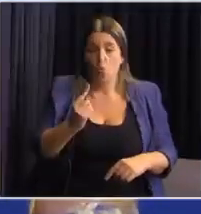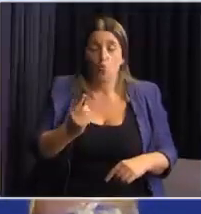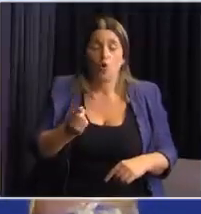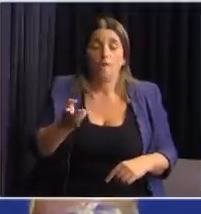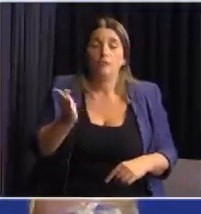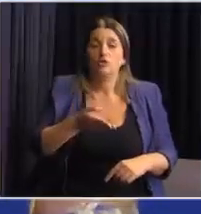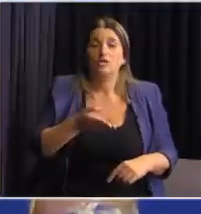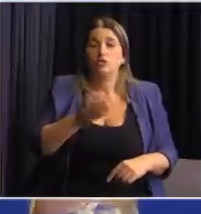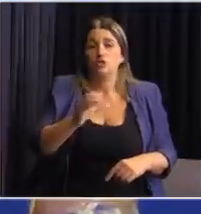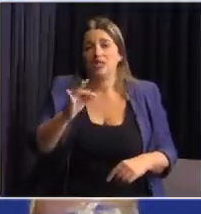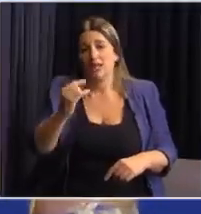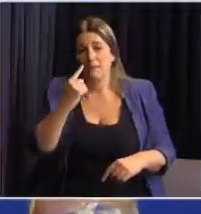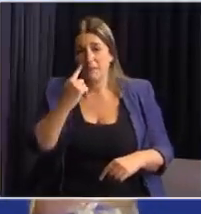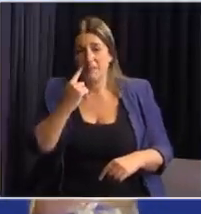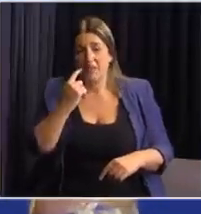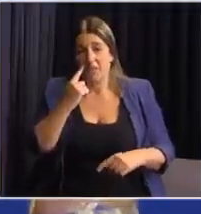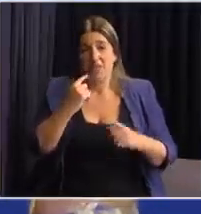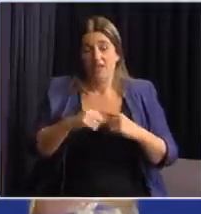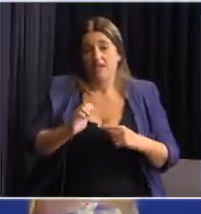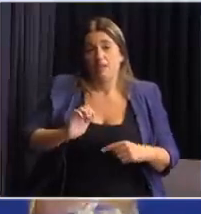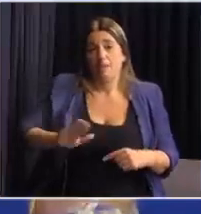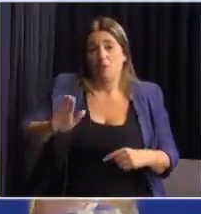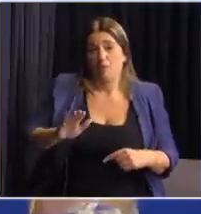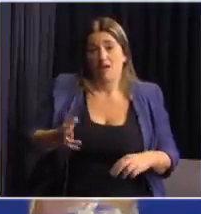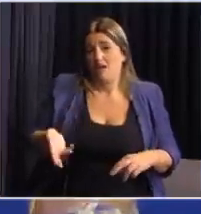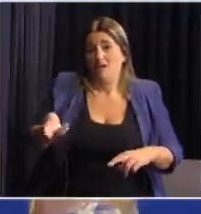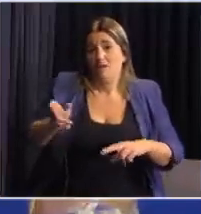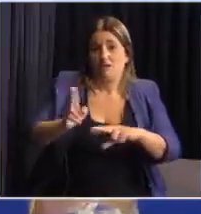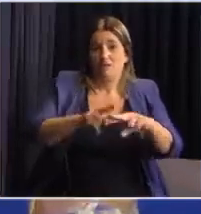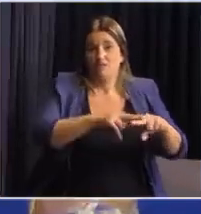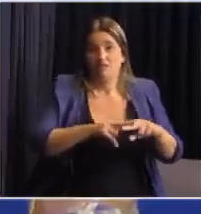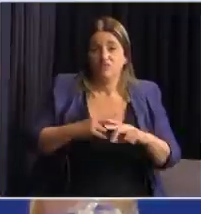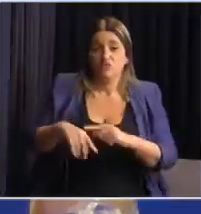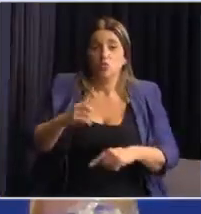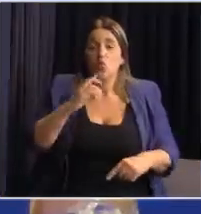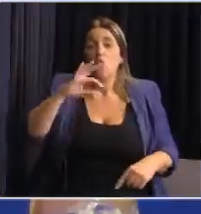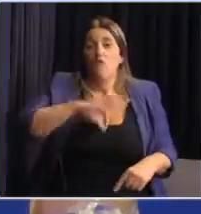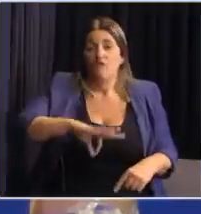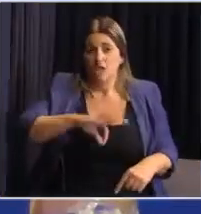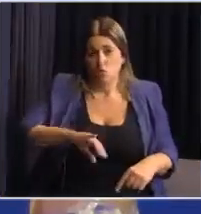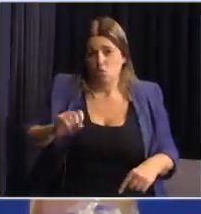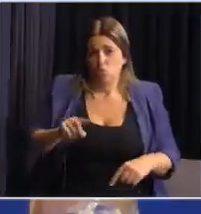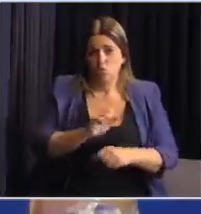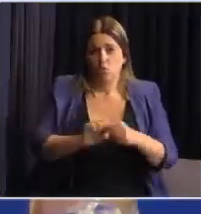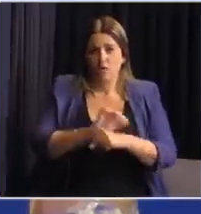CTI. Y a su vez, la propia letalidad que tiene el virus, que oscila entre